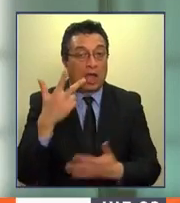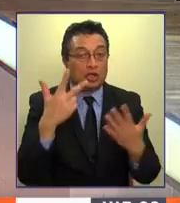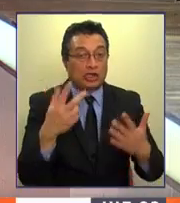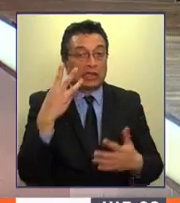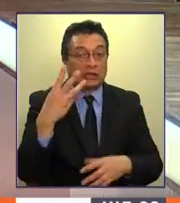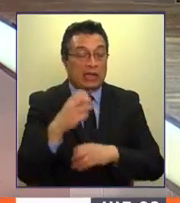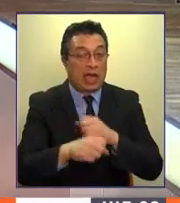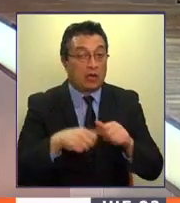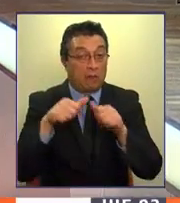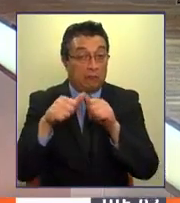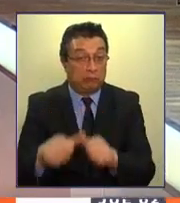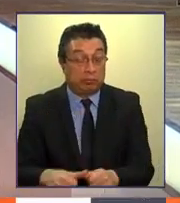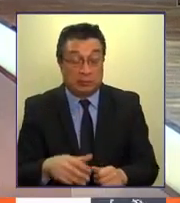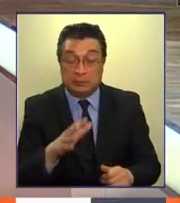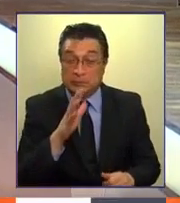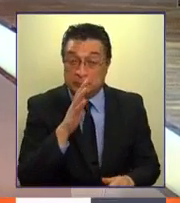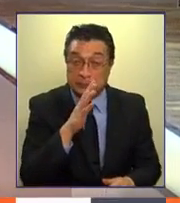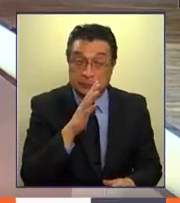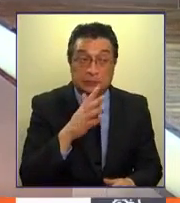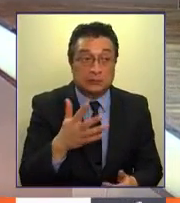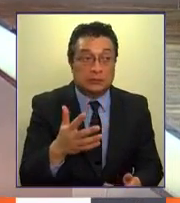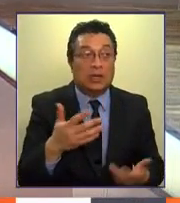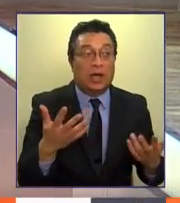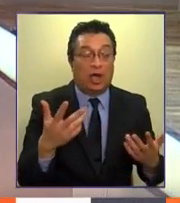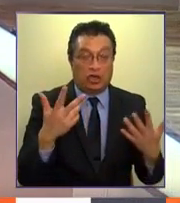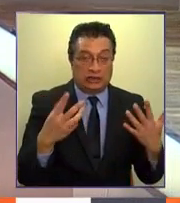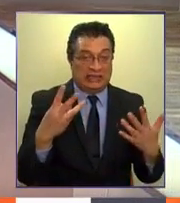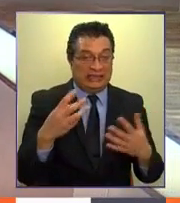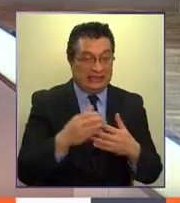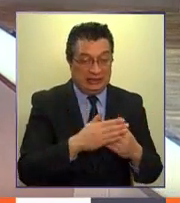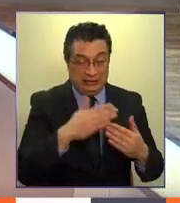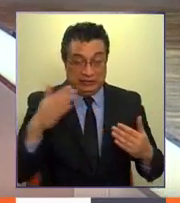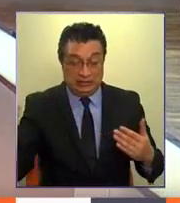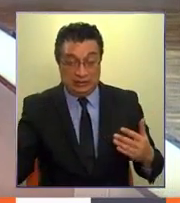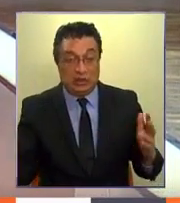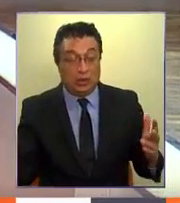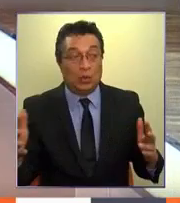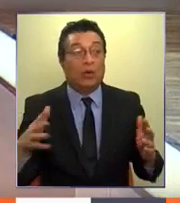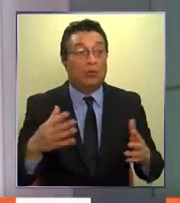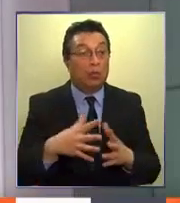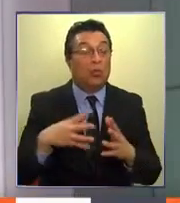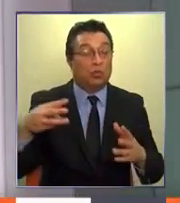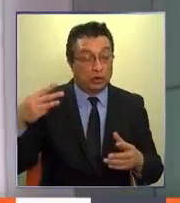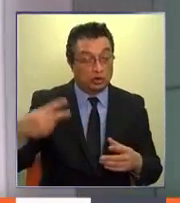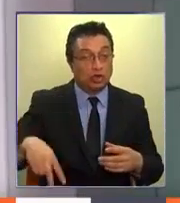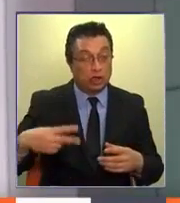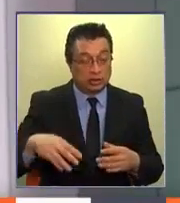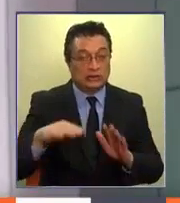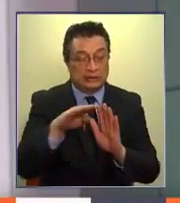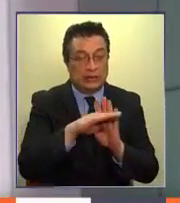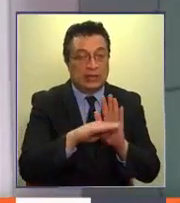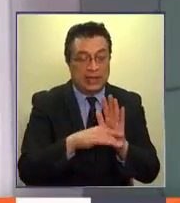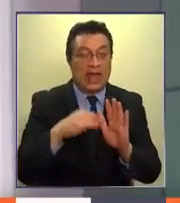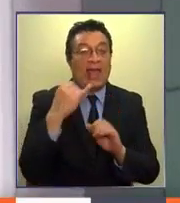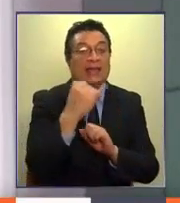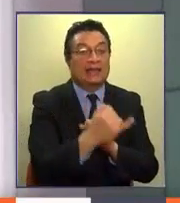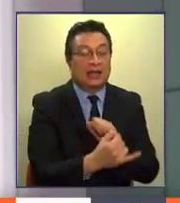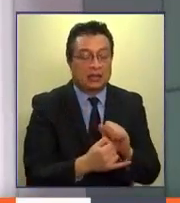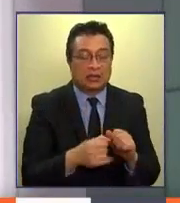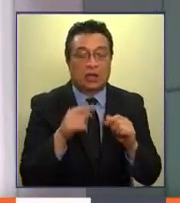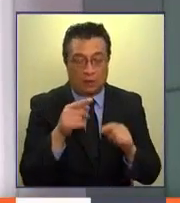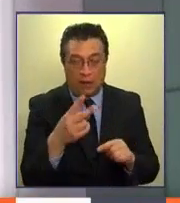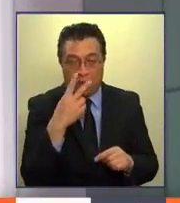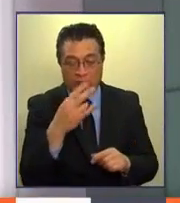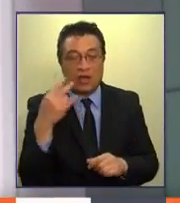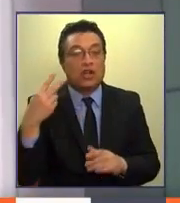años. Natalia López con los detalles. 83 años, ¿ah? Increíble. Hay mucha noticia en la agenda internacional y vamos a partir con